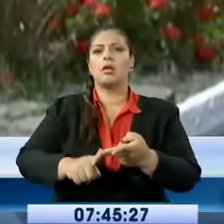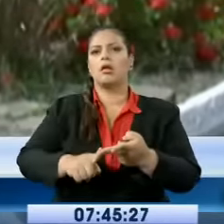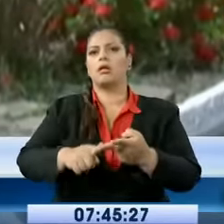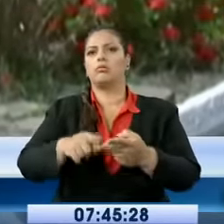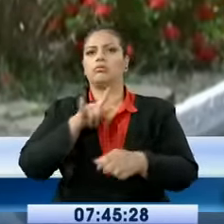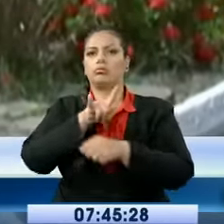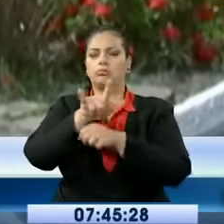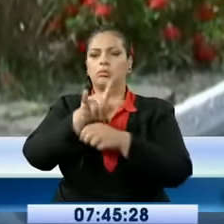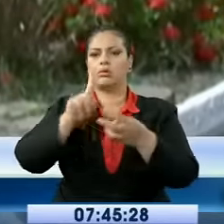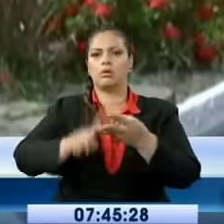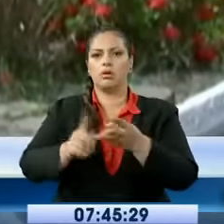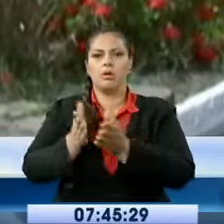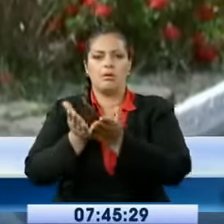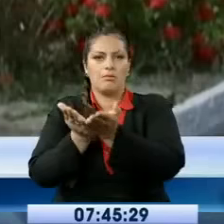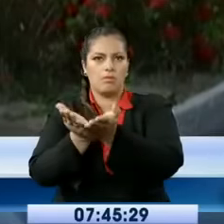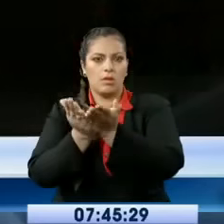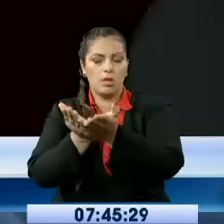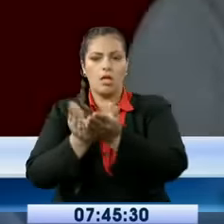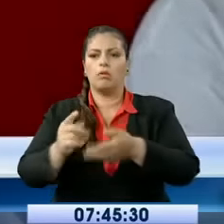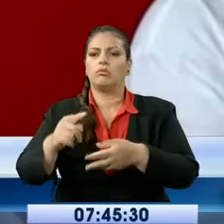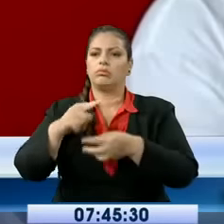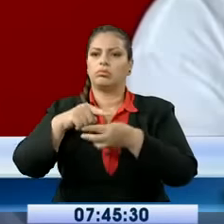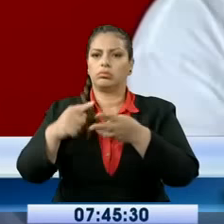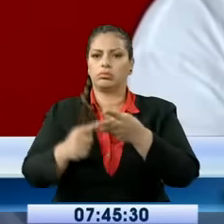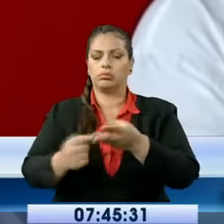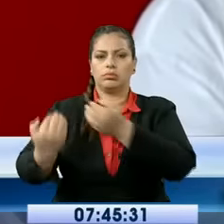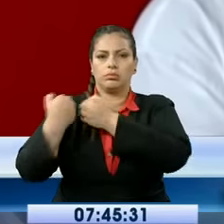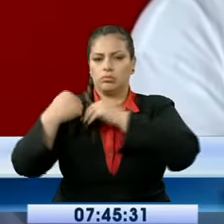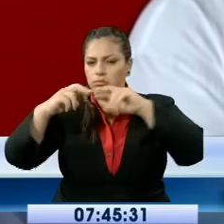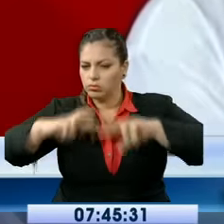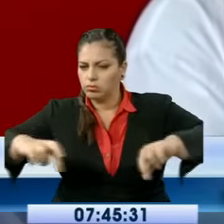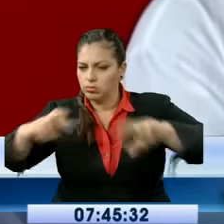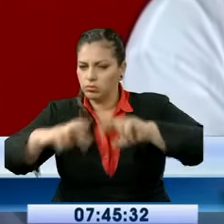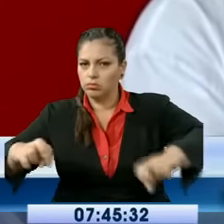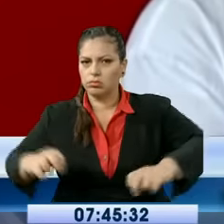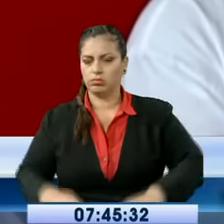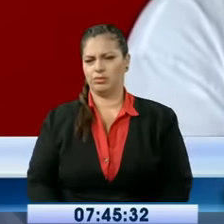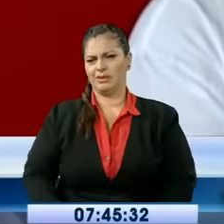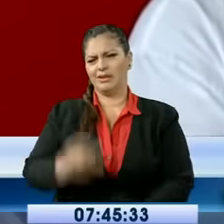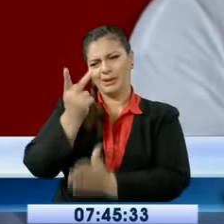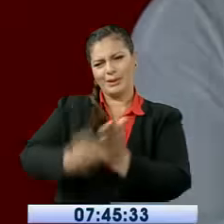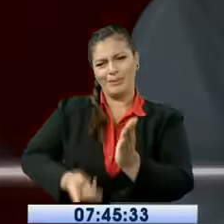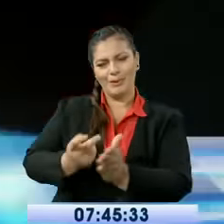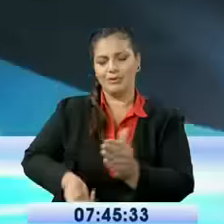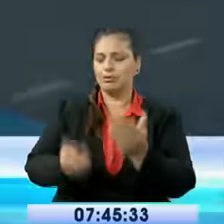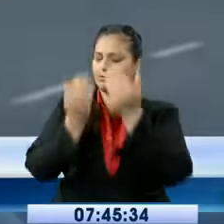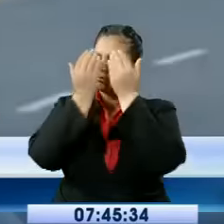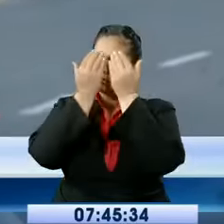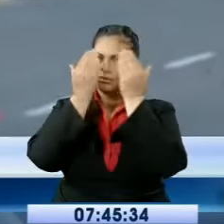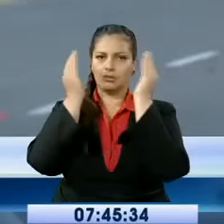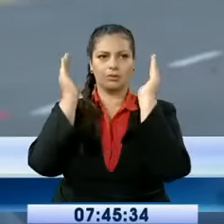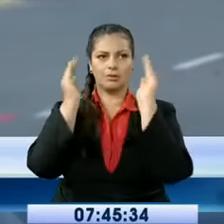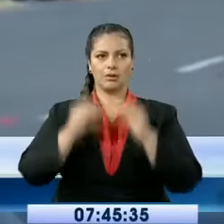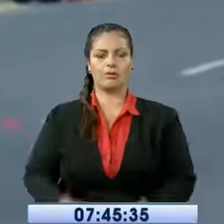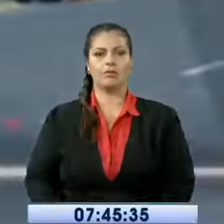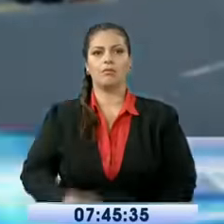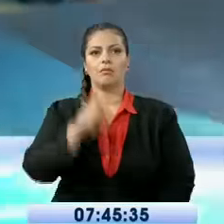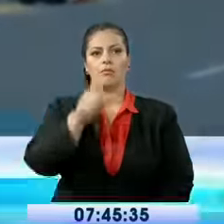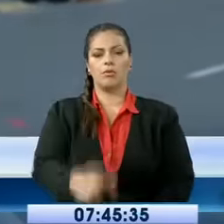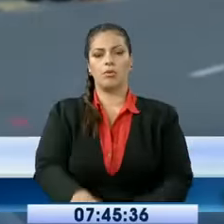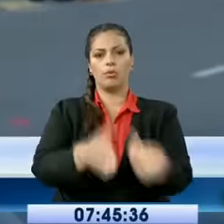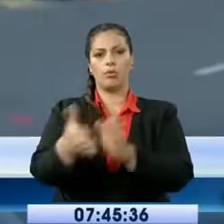en la bodega donde se produjo la explosión. Todavía no conocemos la causa el accidente. Parientes del fallecido